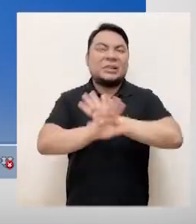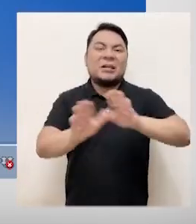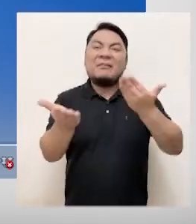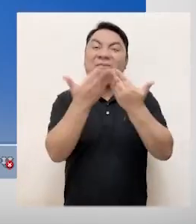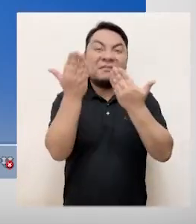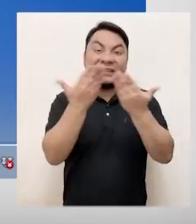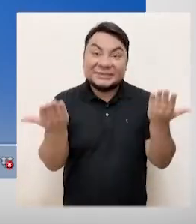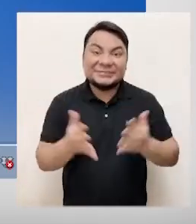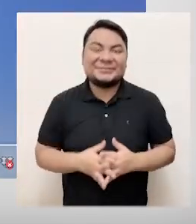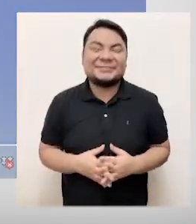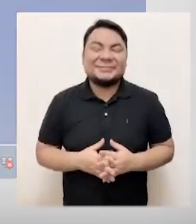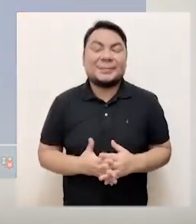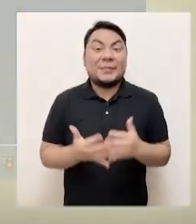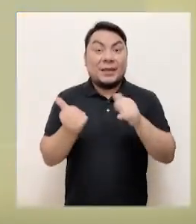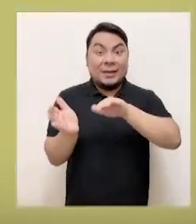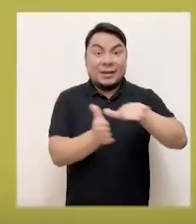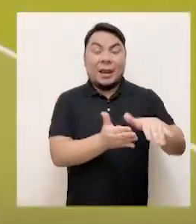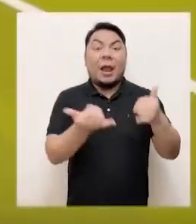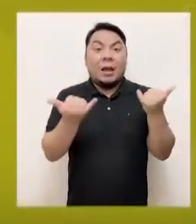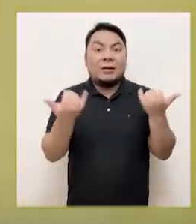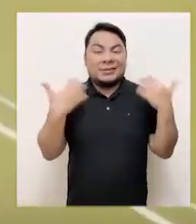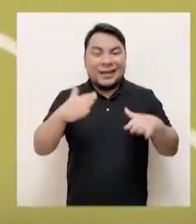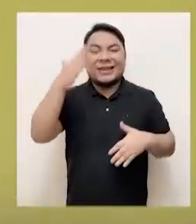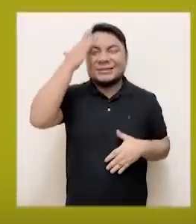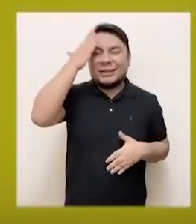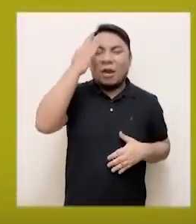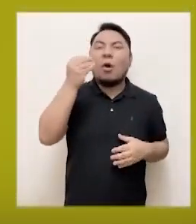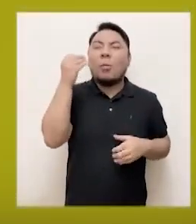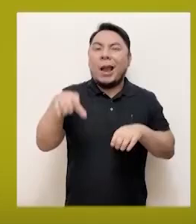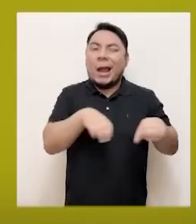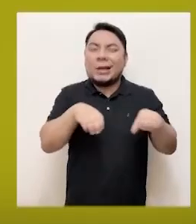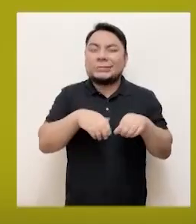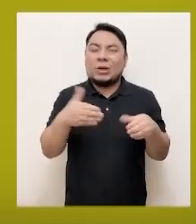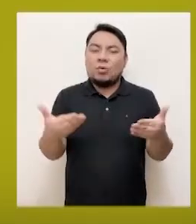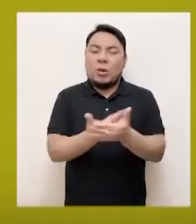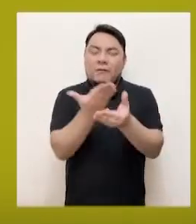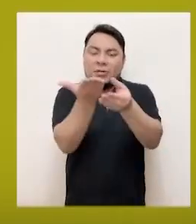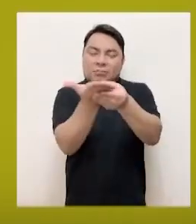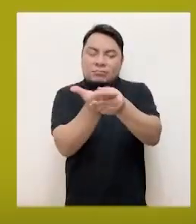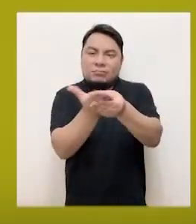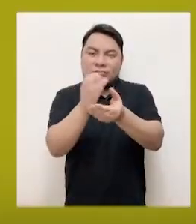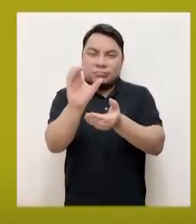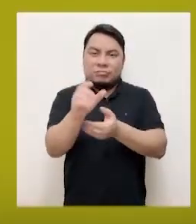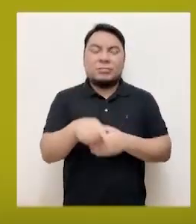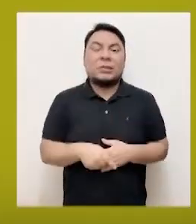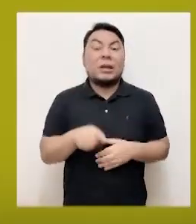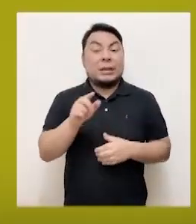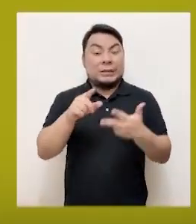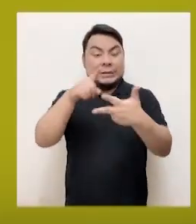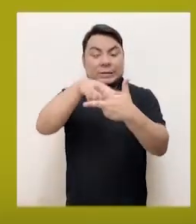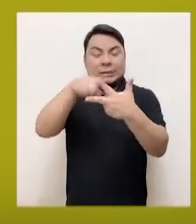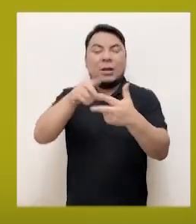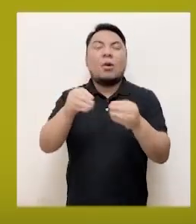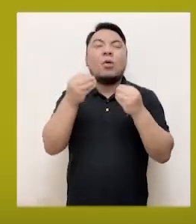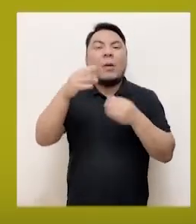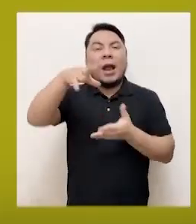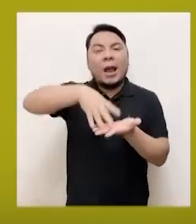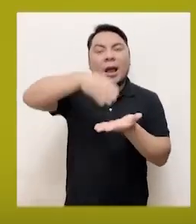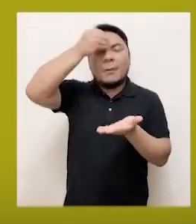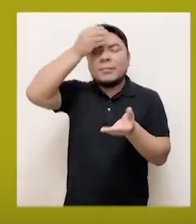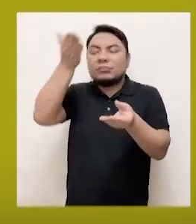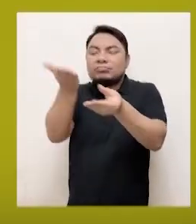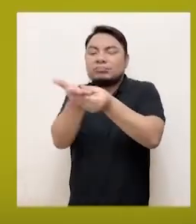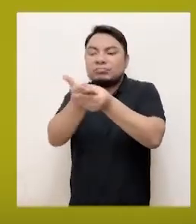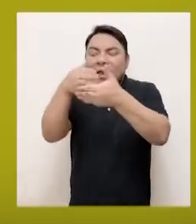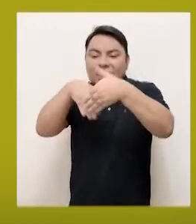¡Ya está! ¡Fácil, ¿no? Ahora que ya tenemos creada una carpeta de Windows, en tres pasos aprenderemos a guardar